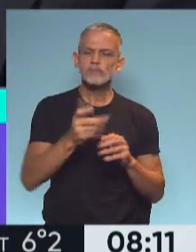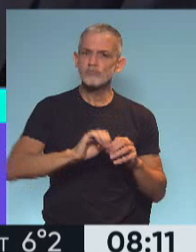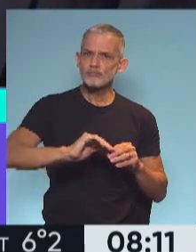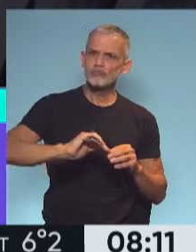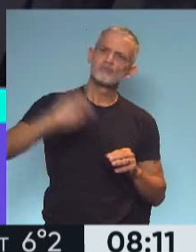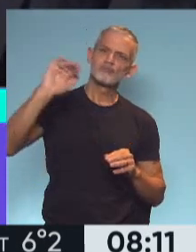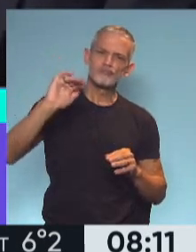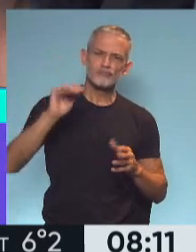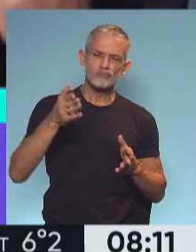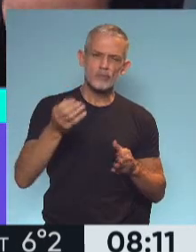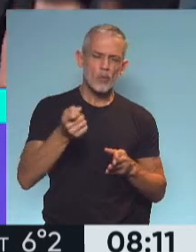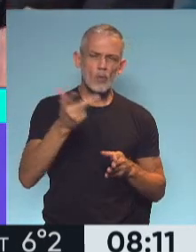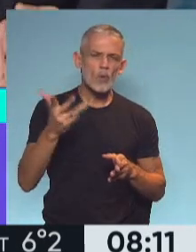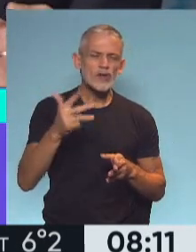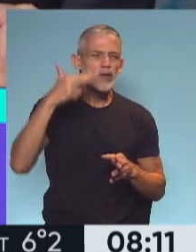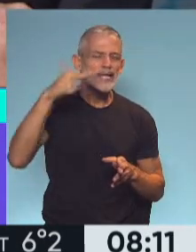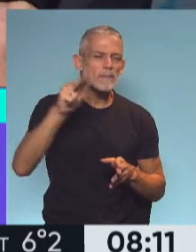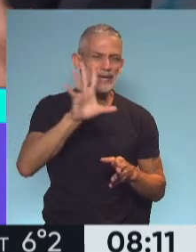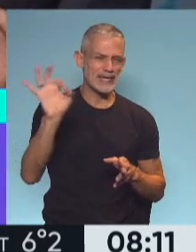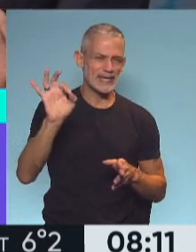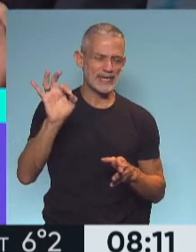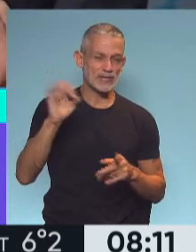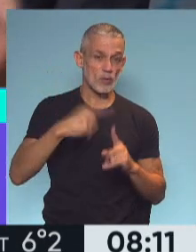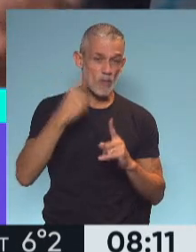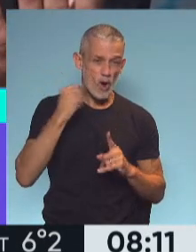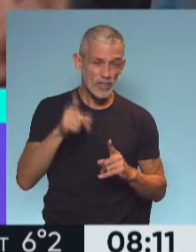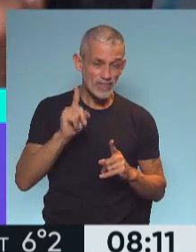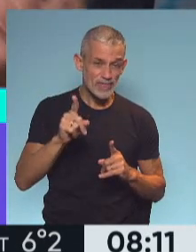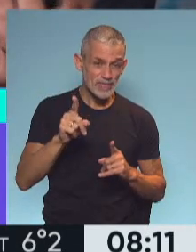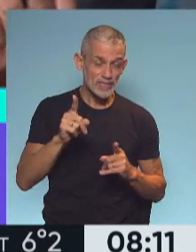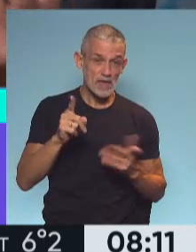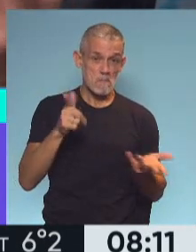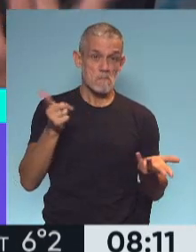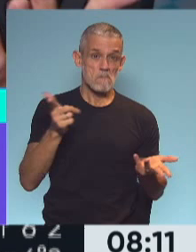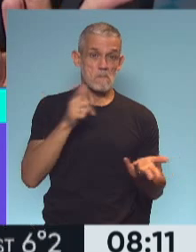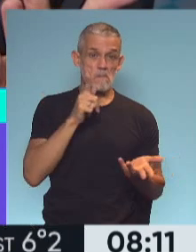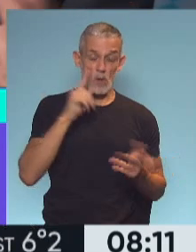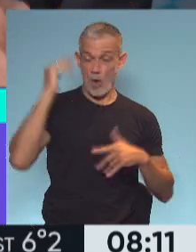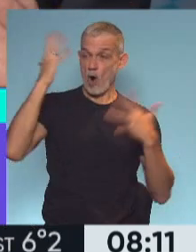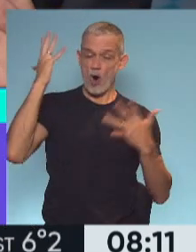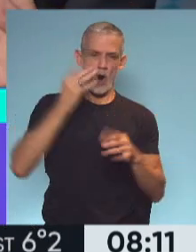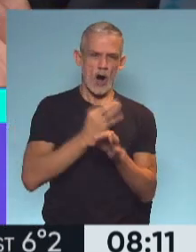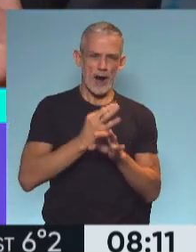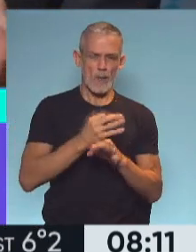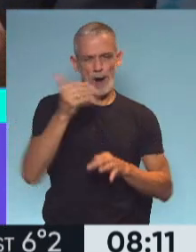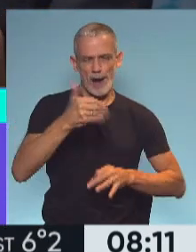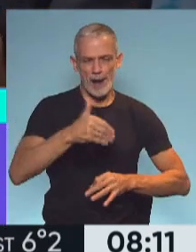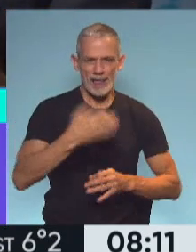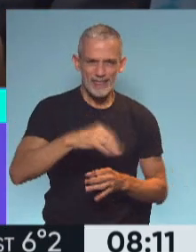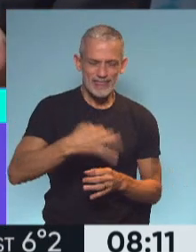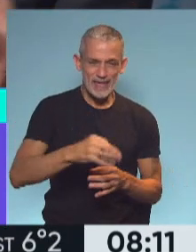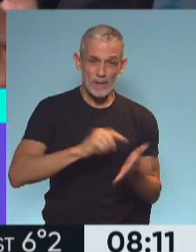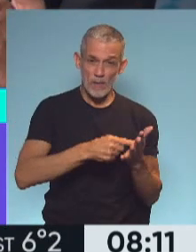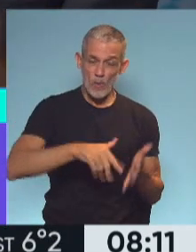pico de la segunda ola, con 3.500 contagios, parece ser que se vuelven locos por las clases presenciales en la